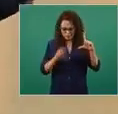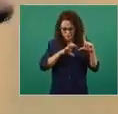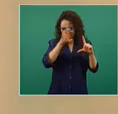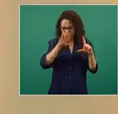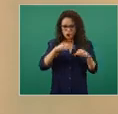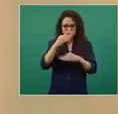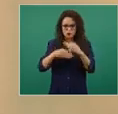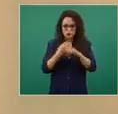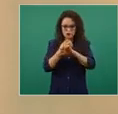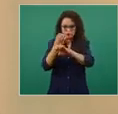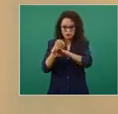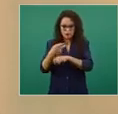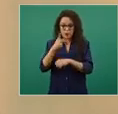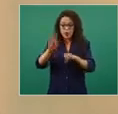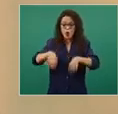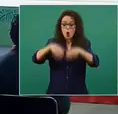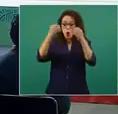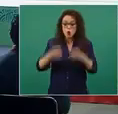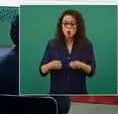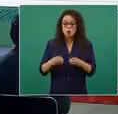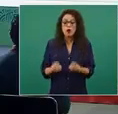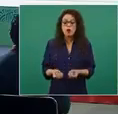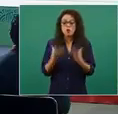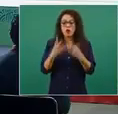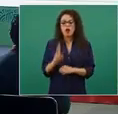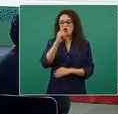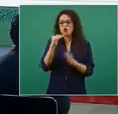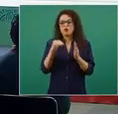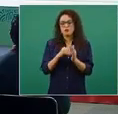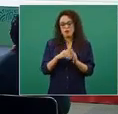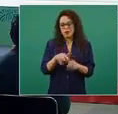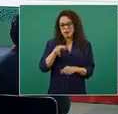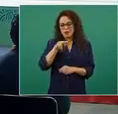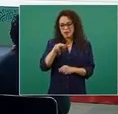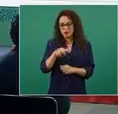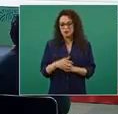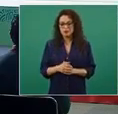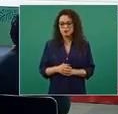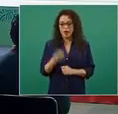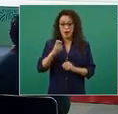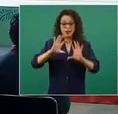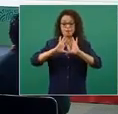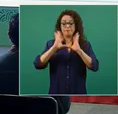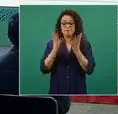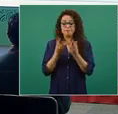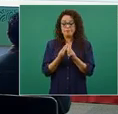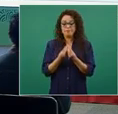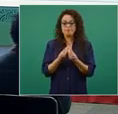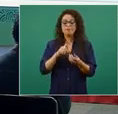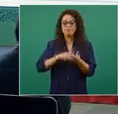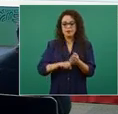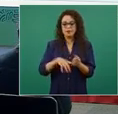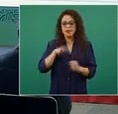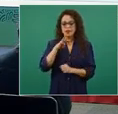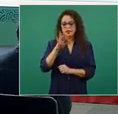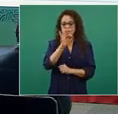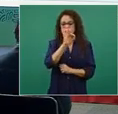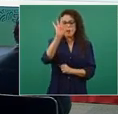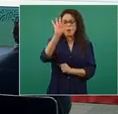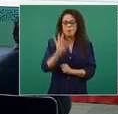ocupadas 2.018. Y eso representa del total el 19% de la